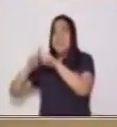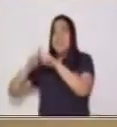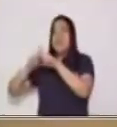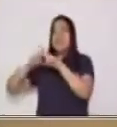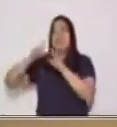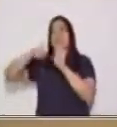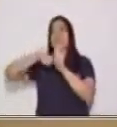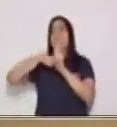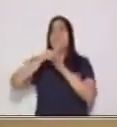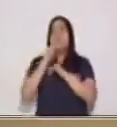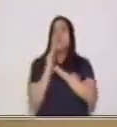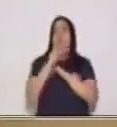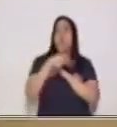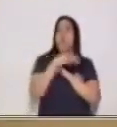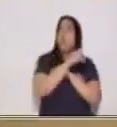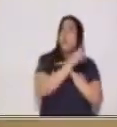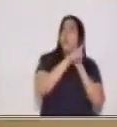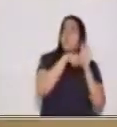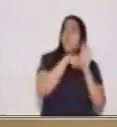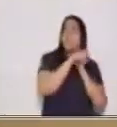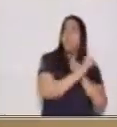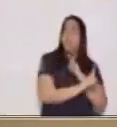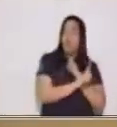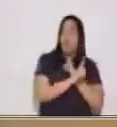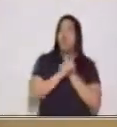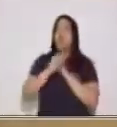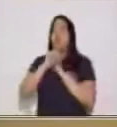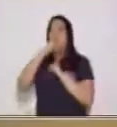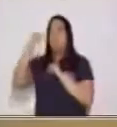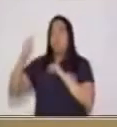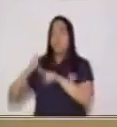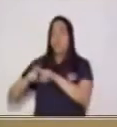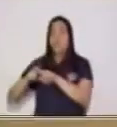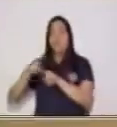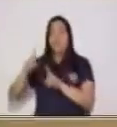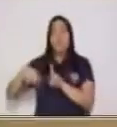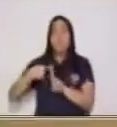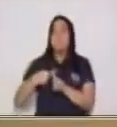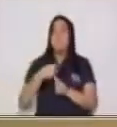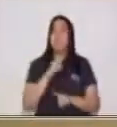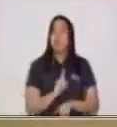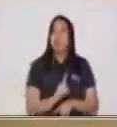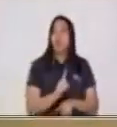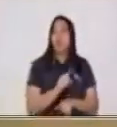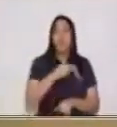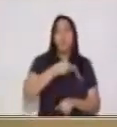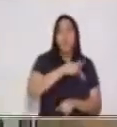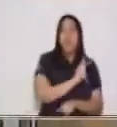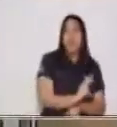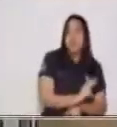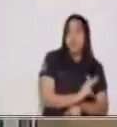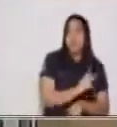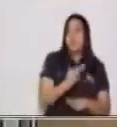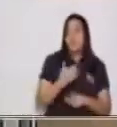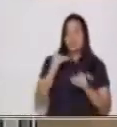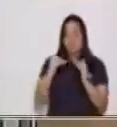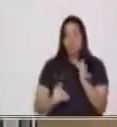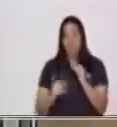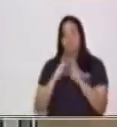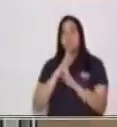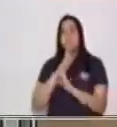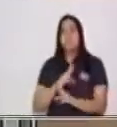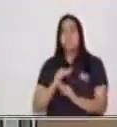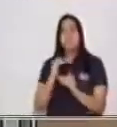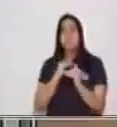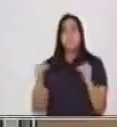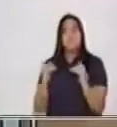aquí. Y donde tenemos el valor z, colocamos esto. ¿Qué es lo que tenemos? Aquí. Y todo